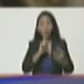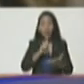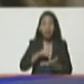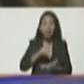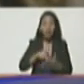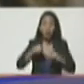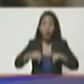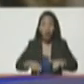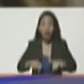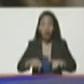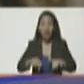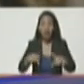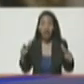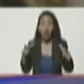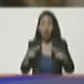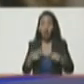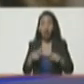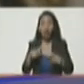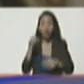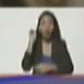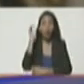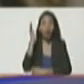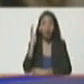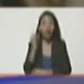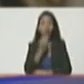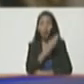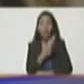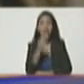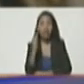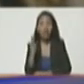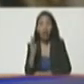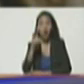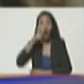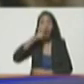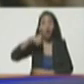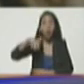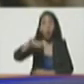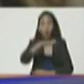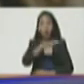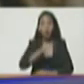cumbre del Congreso Bicentenario de los Pueblos.